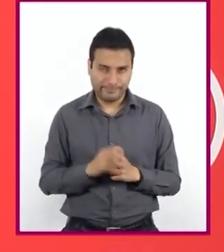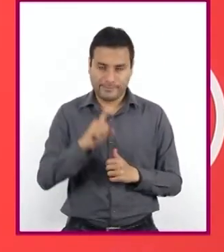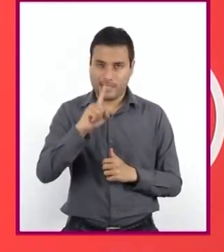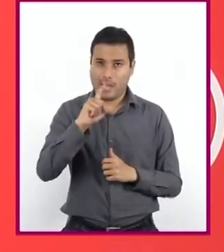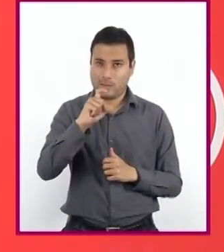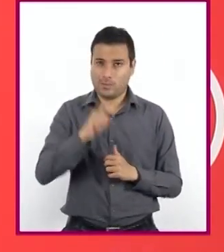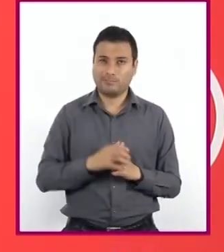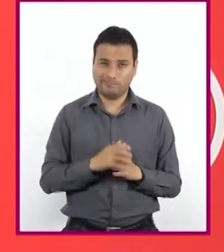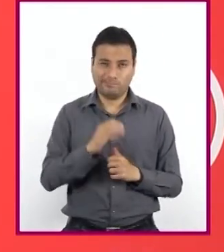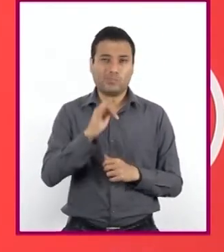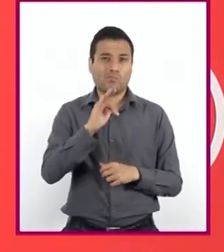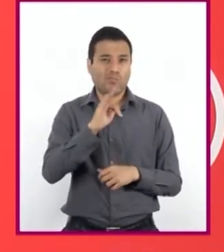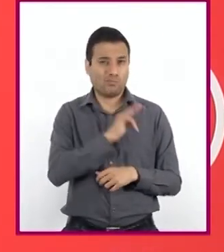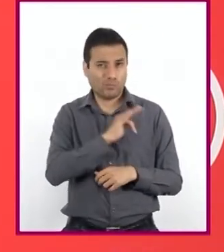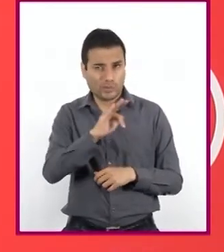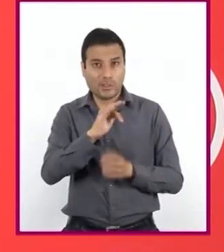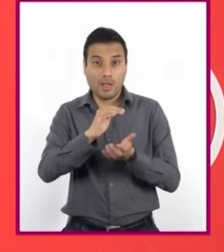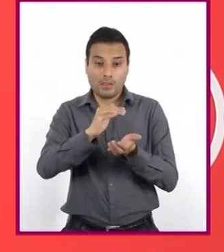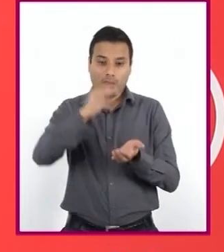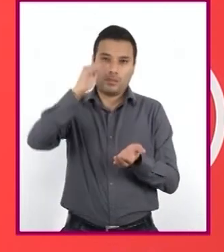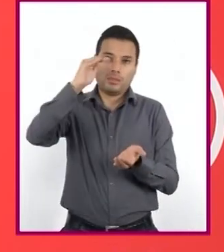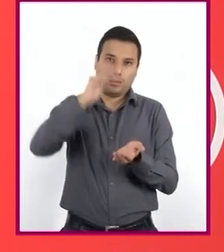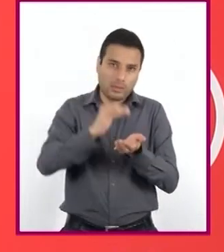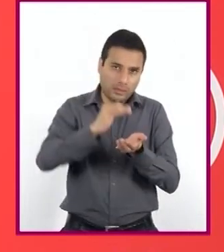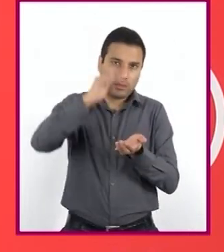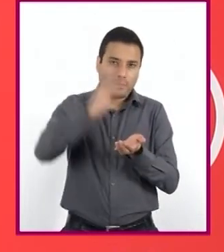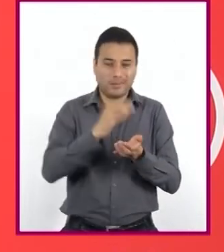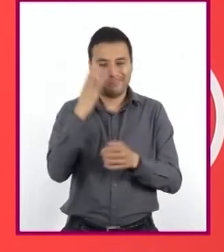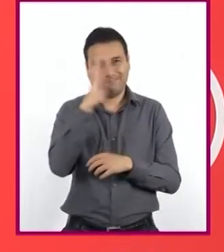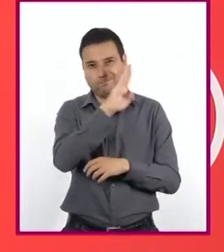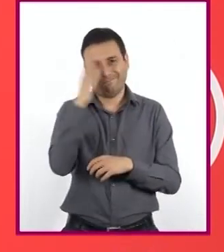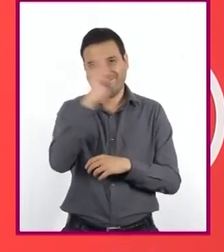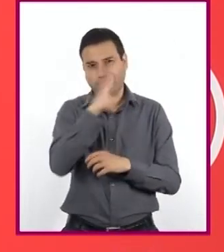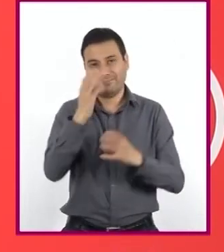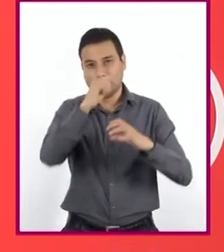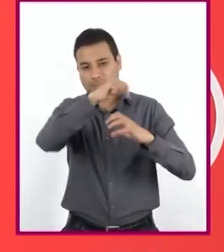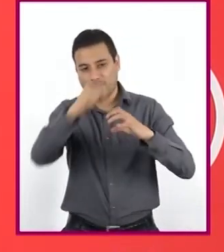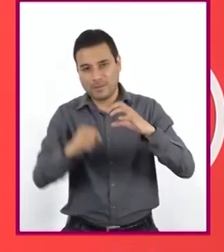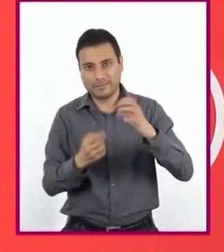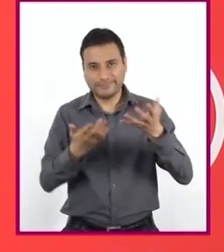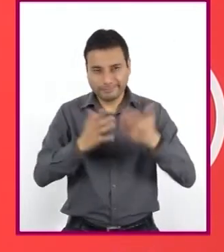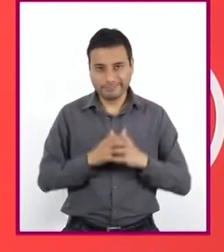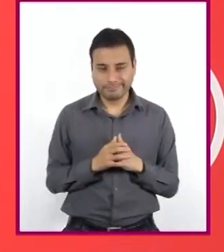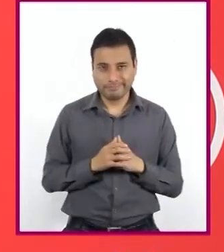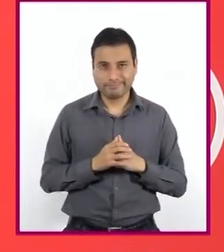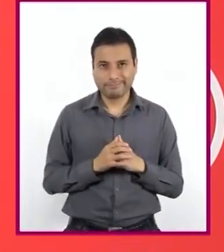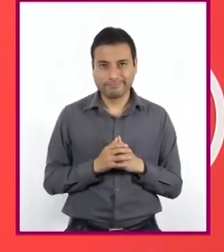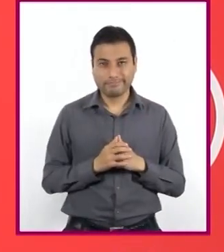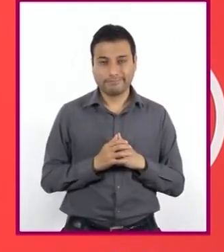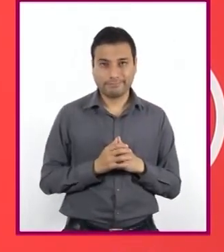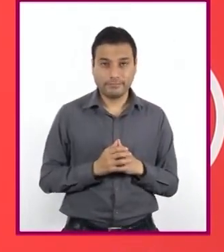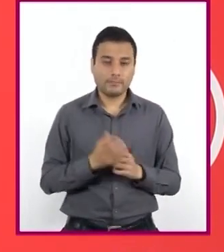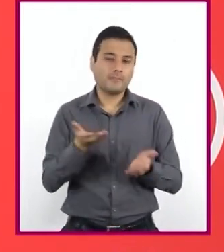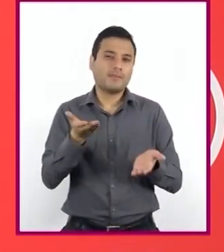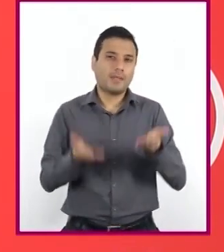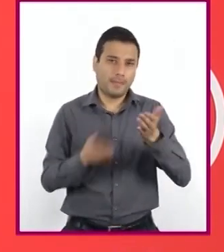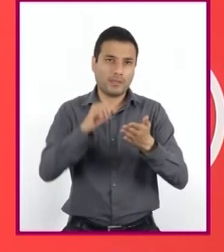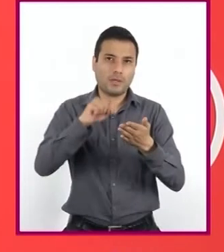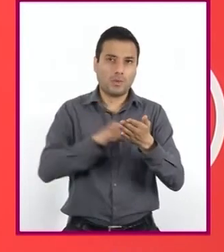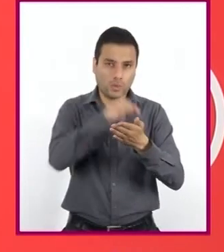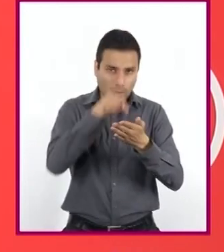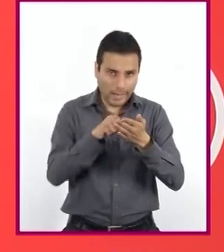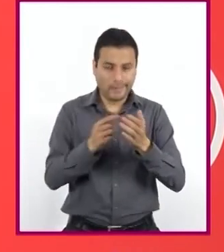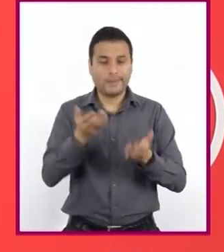recurso sea variable en cada región del planeta. Además de la distribución geográfica y temporal,